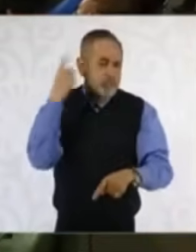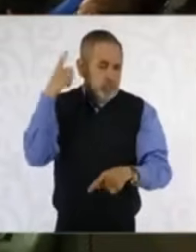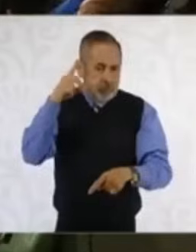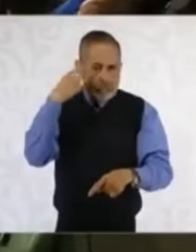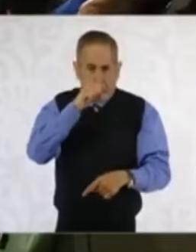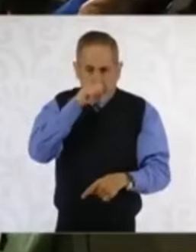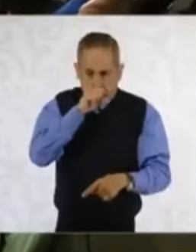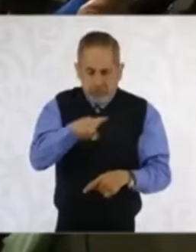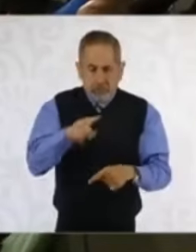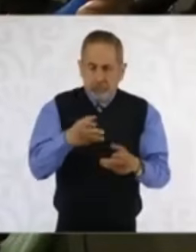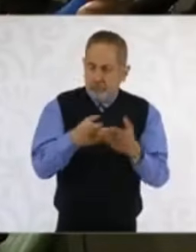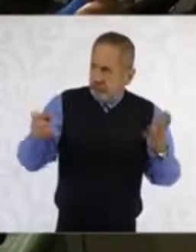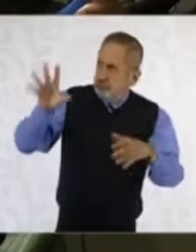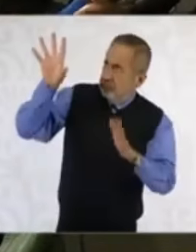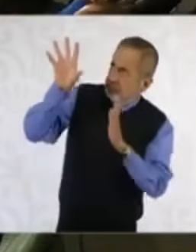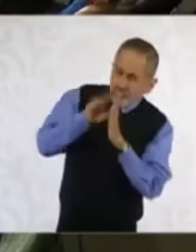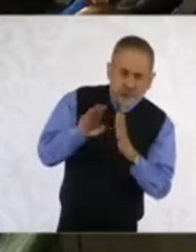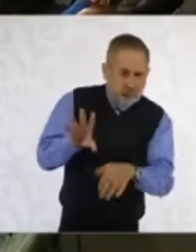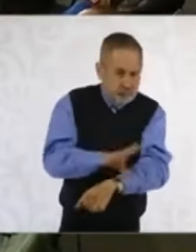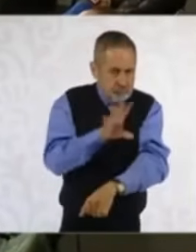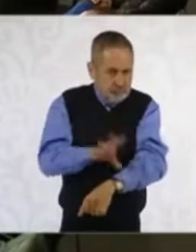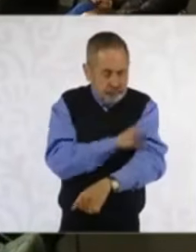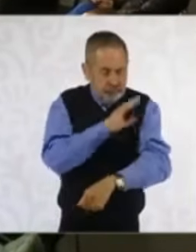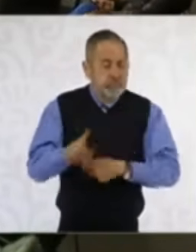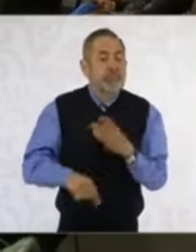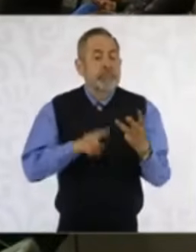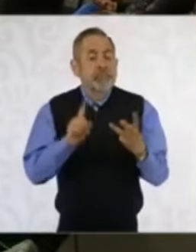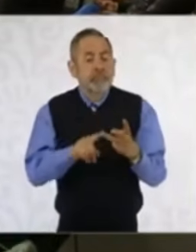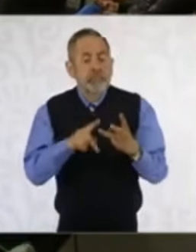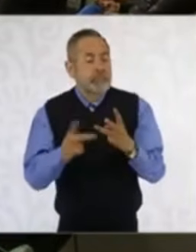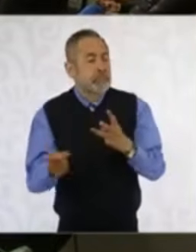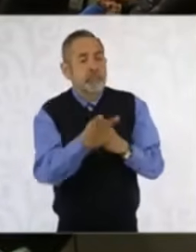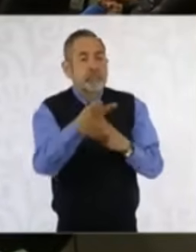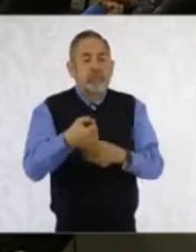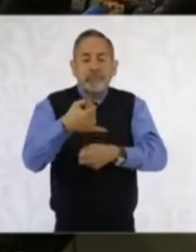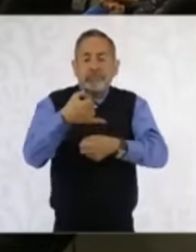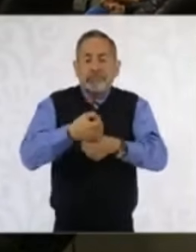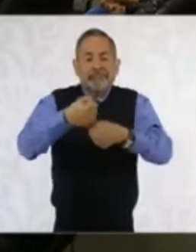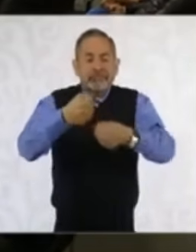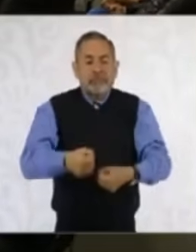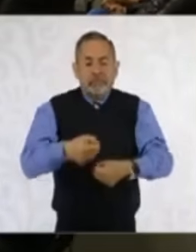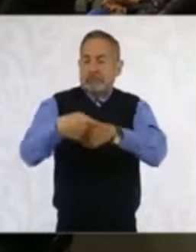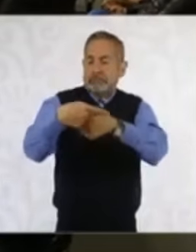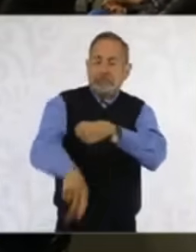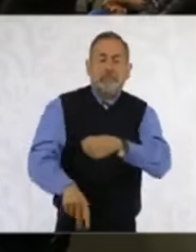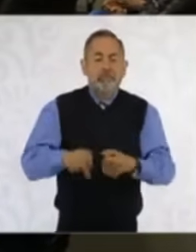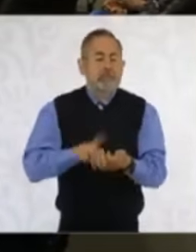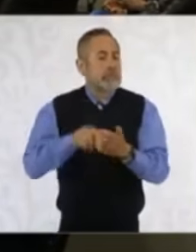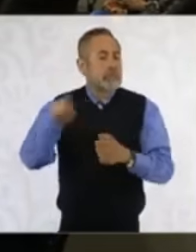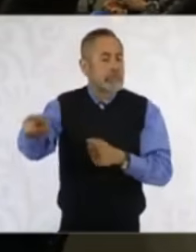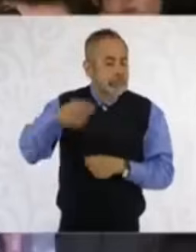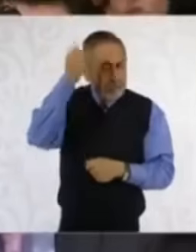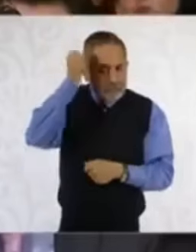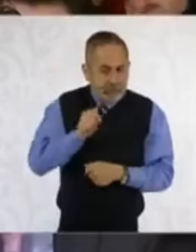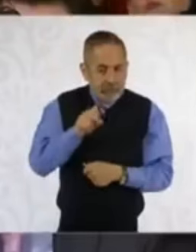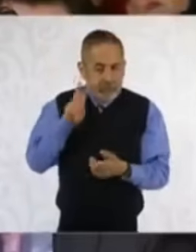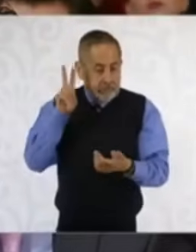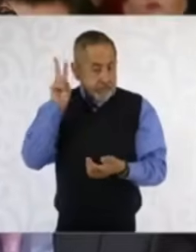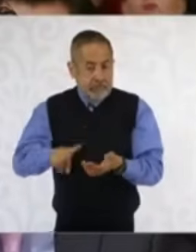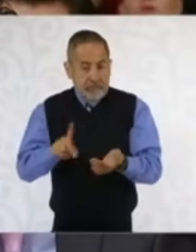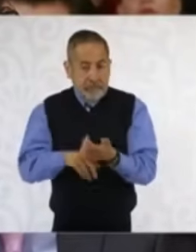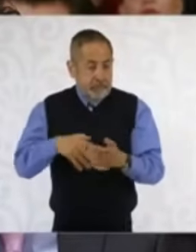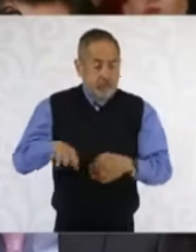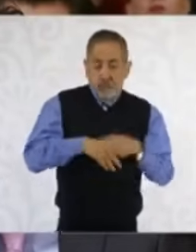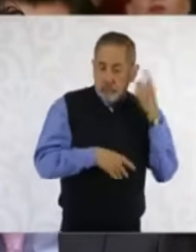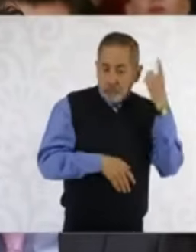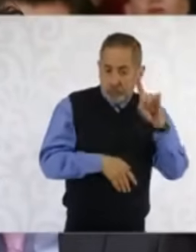pensando en pensionarse, échenle un ojo a este Fondo de Pensiones para el Bienestar, porque les puede traer muchos beneficios. Es cuestión de informarse bien